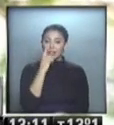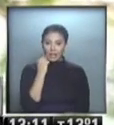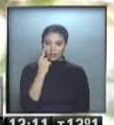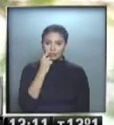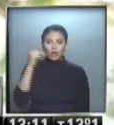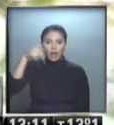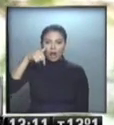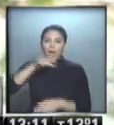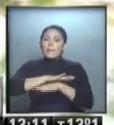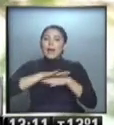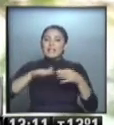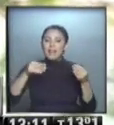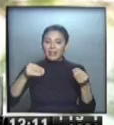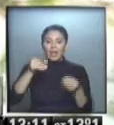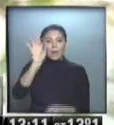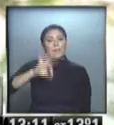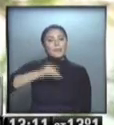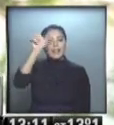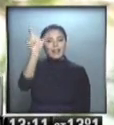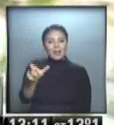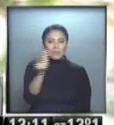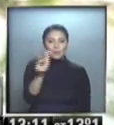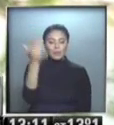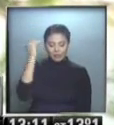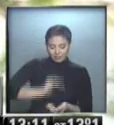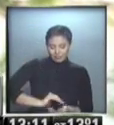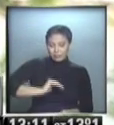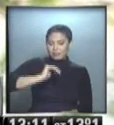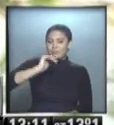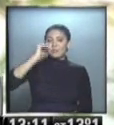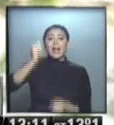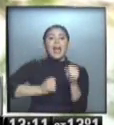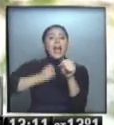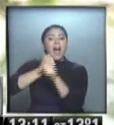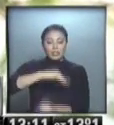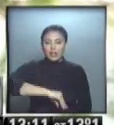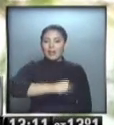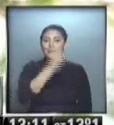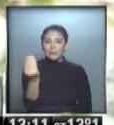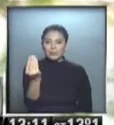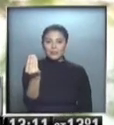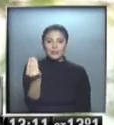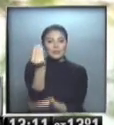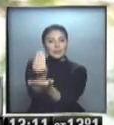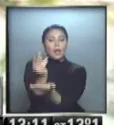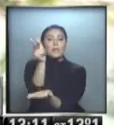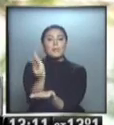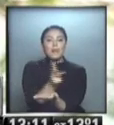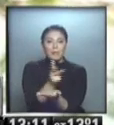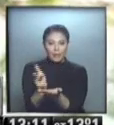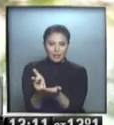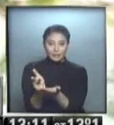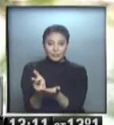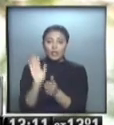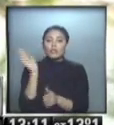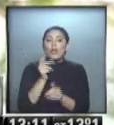se basa en lo que es la vida de bergoglio desde la infancia hasta el momento en que fue nombrado como papá en